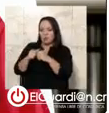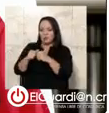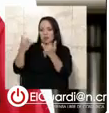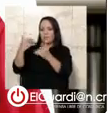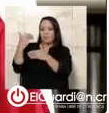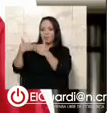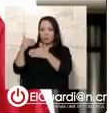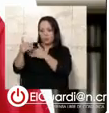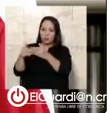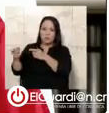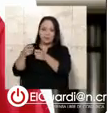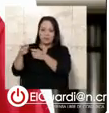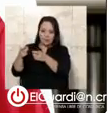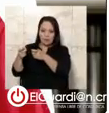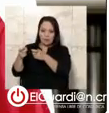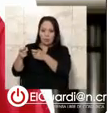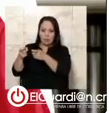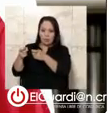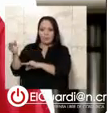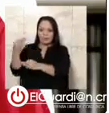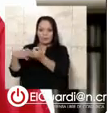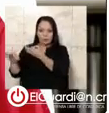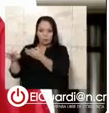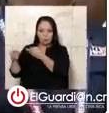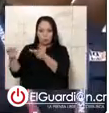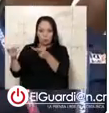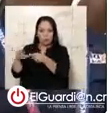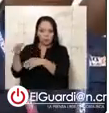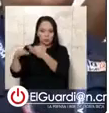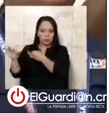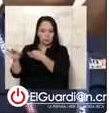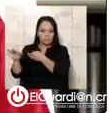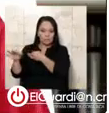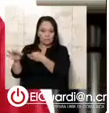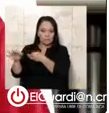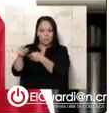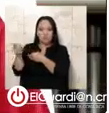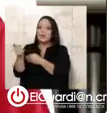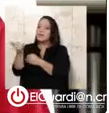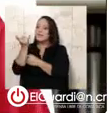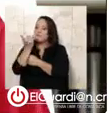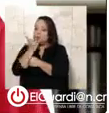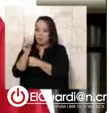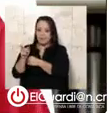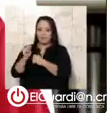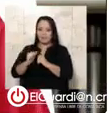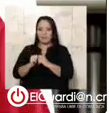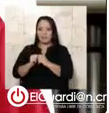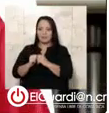proceso administrativo de destitución por errores